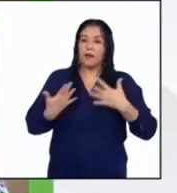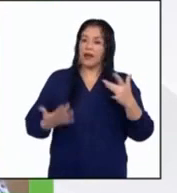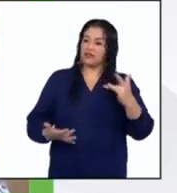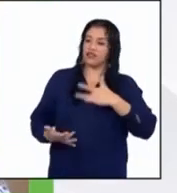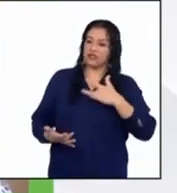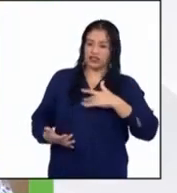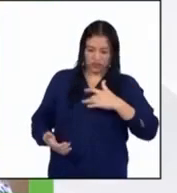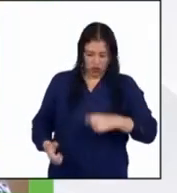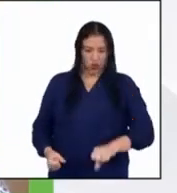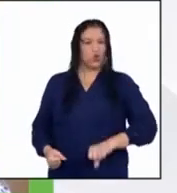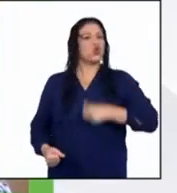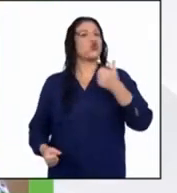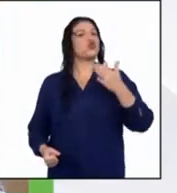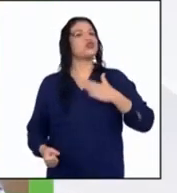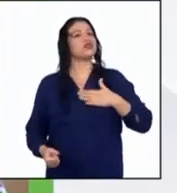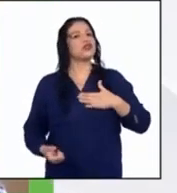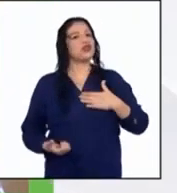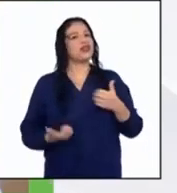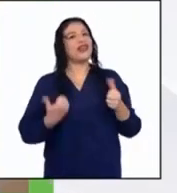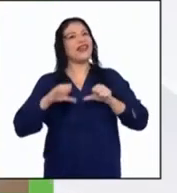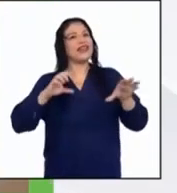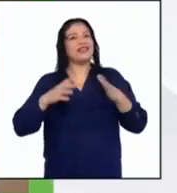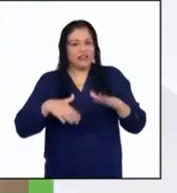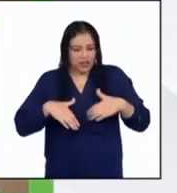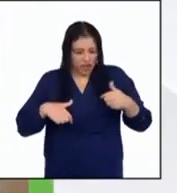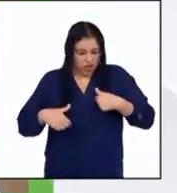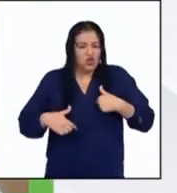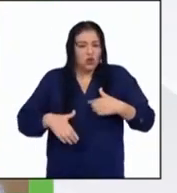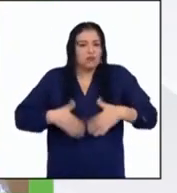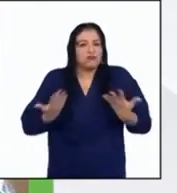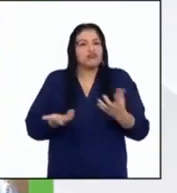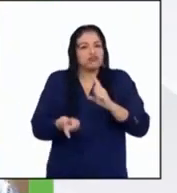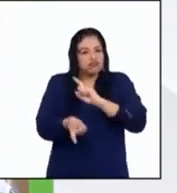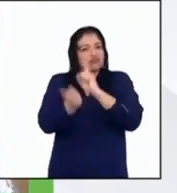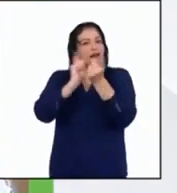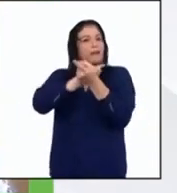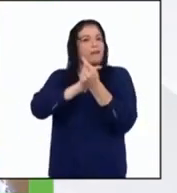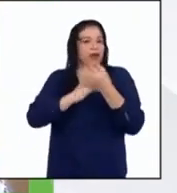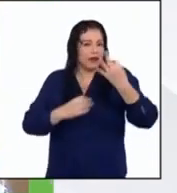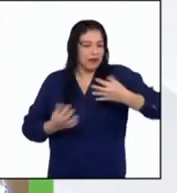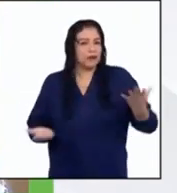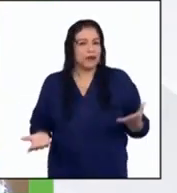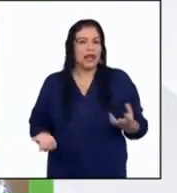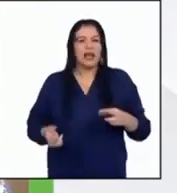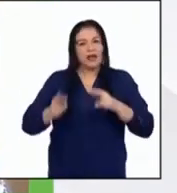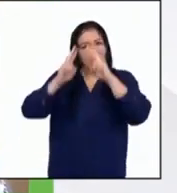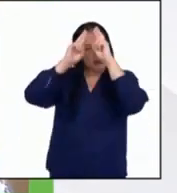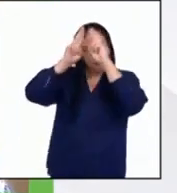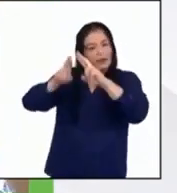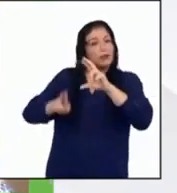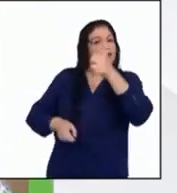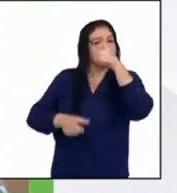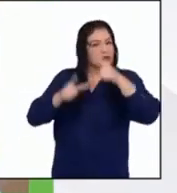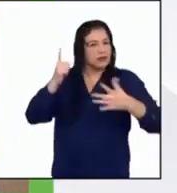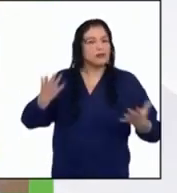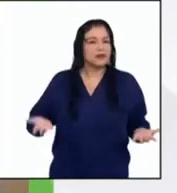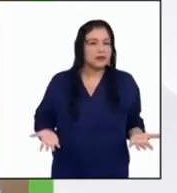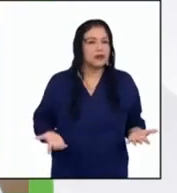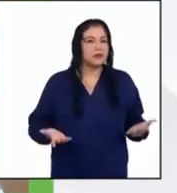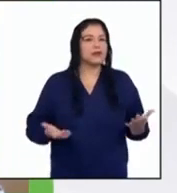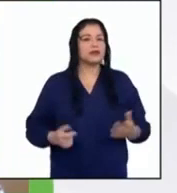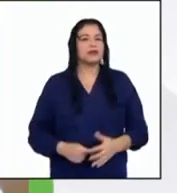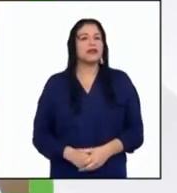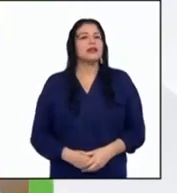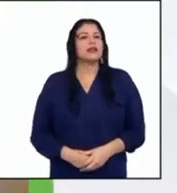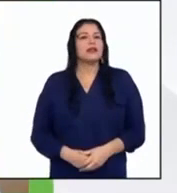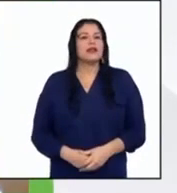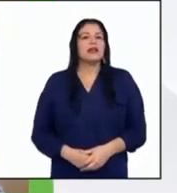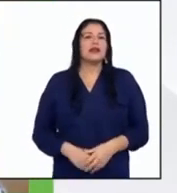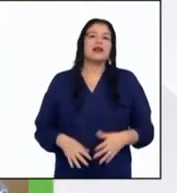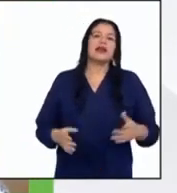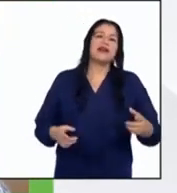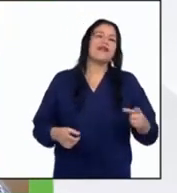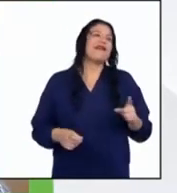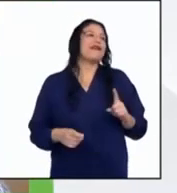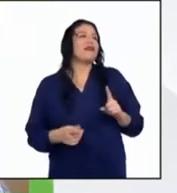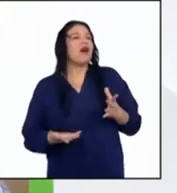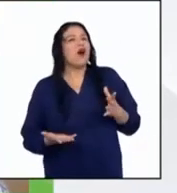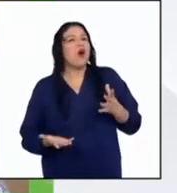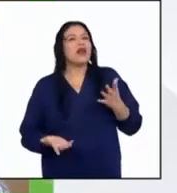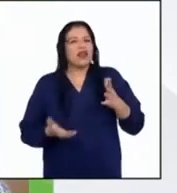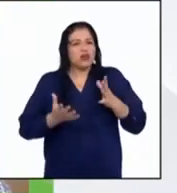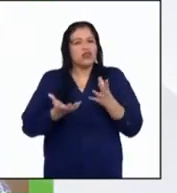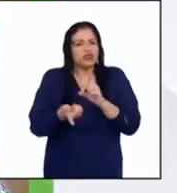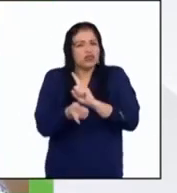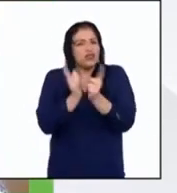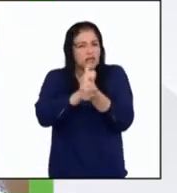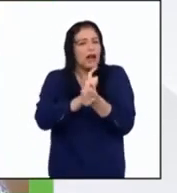sentirse orgullosos que logramos un cambio real, que respetamos a los demás y que las propuestas y los cambios que